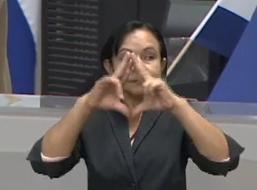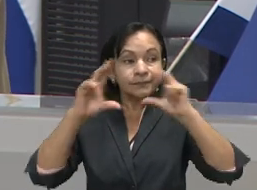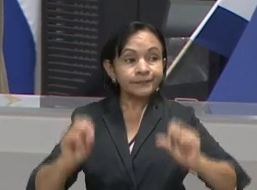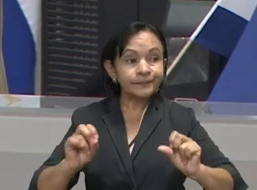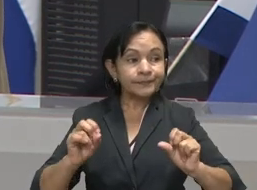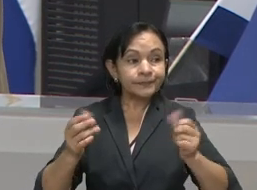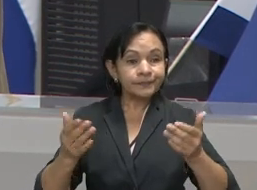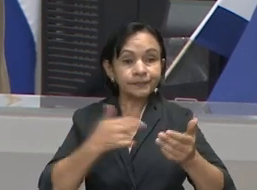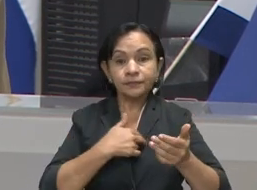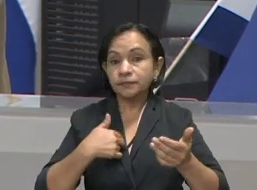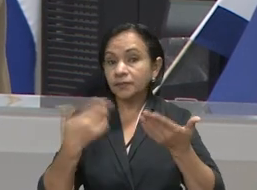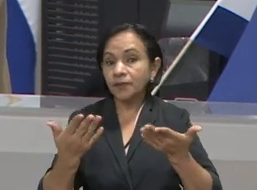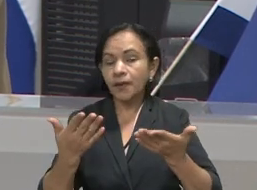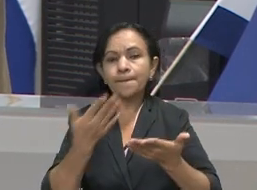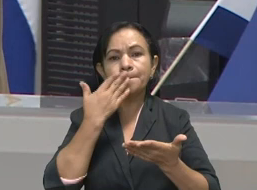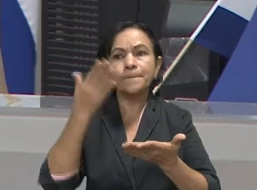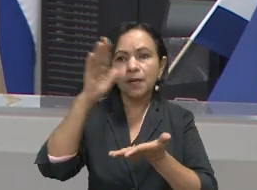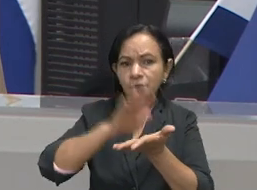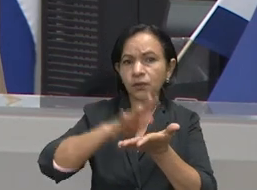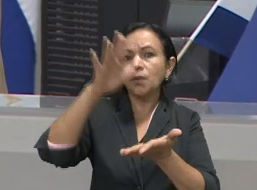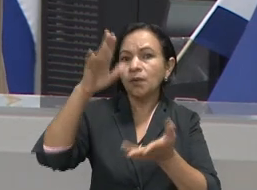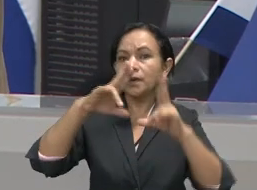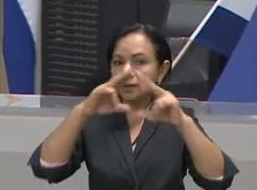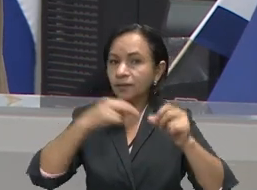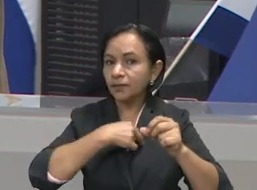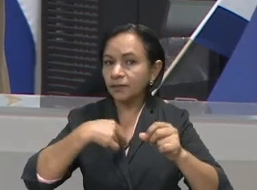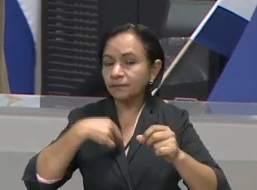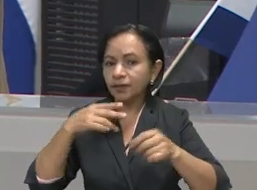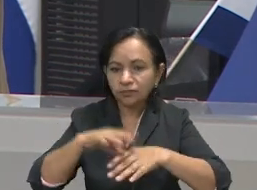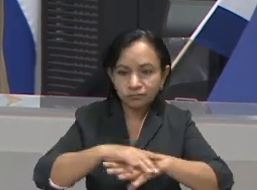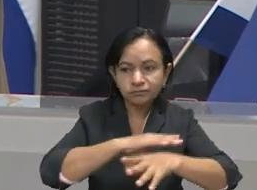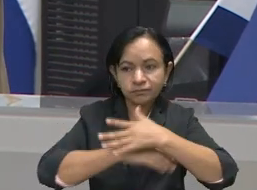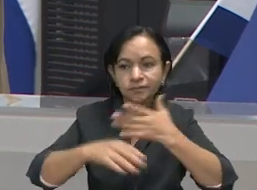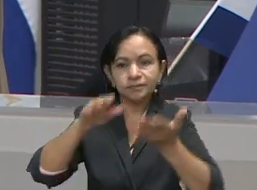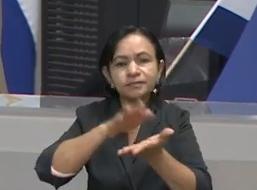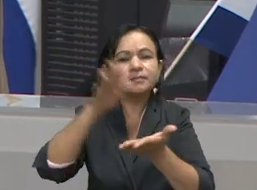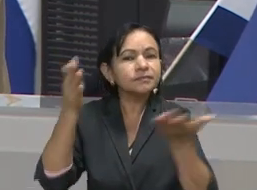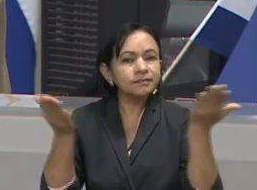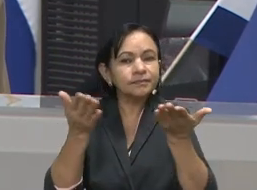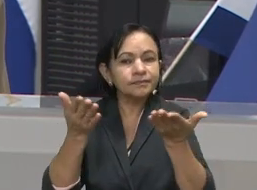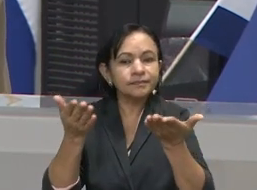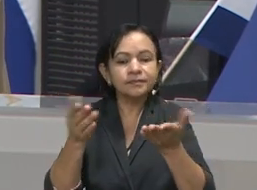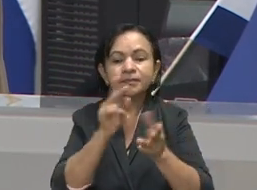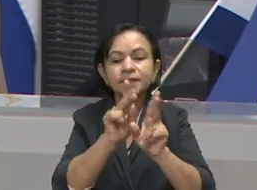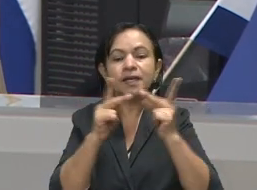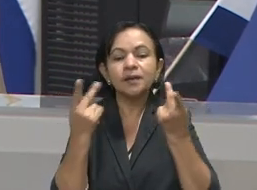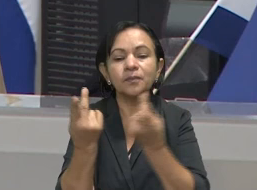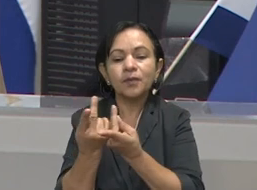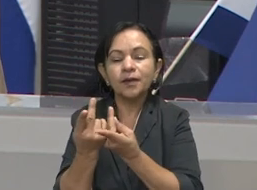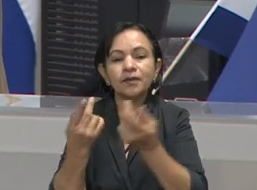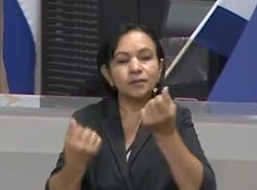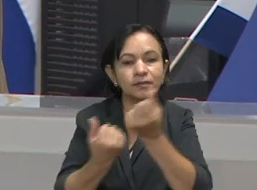Nicaragua está hecha de vigor y de gloria, pero ese vigor y esa gloria se la da el pueblo a